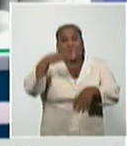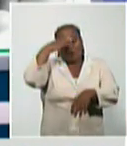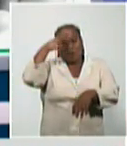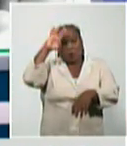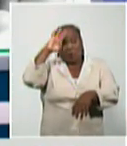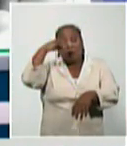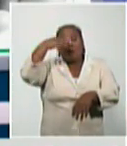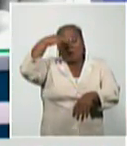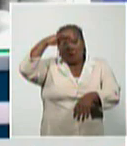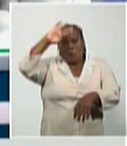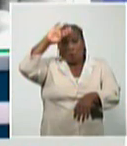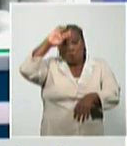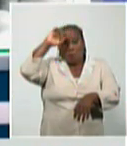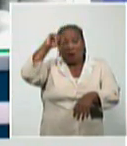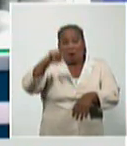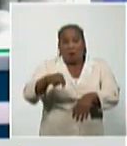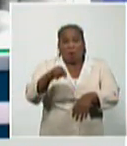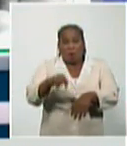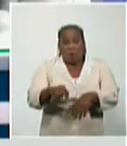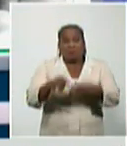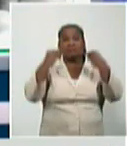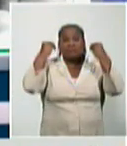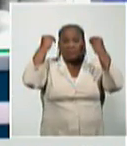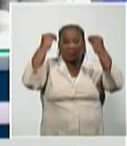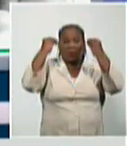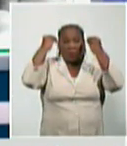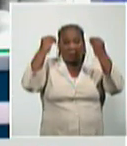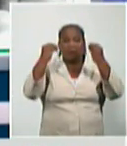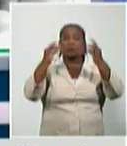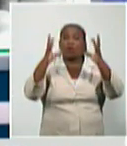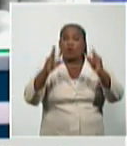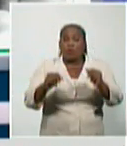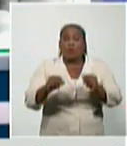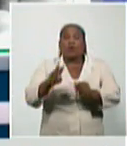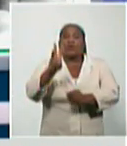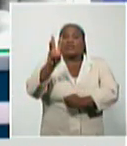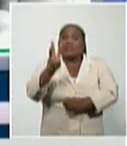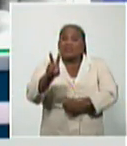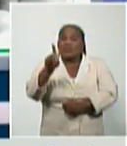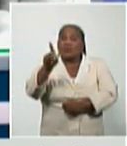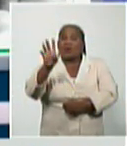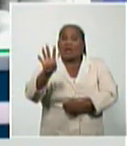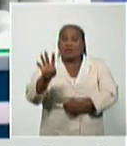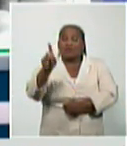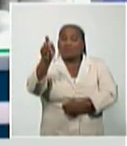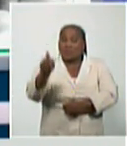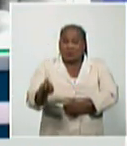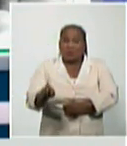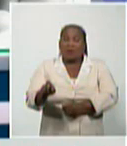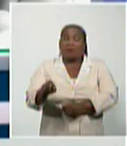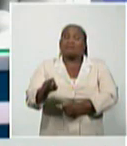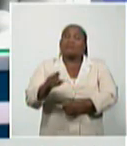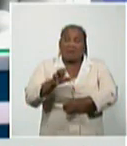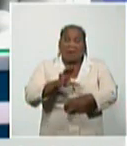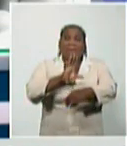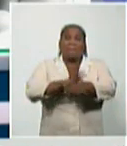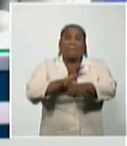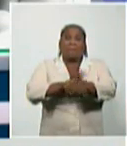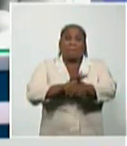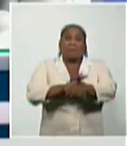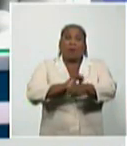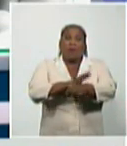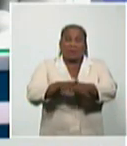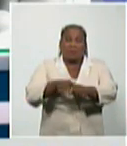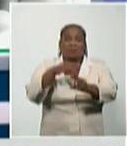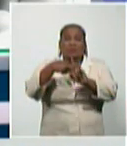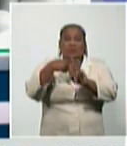una jornada hoy de preocupantes números, 314 casos positivos a la COVID-19. Lo ha dicho en este espacio